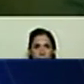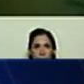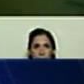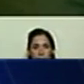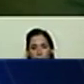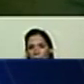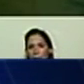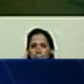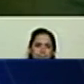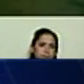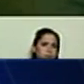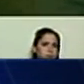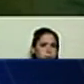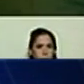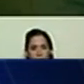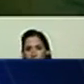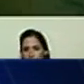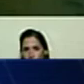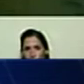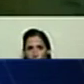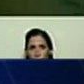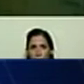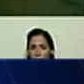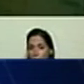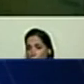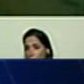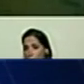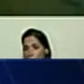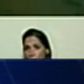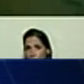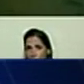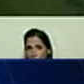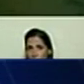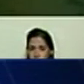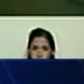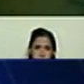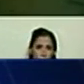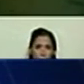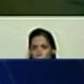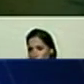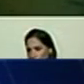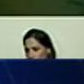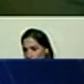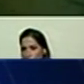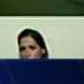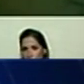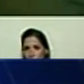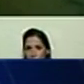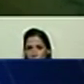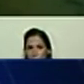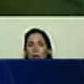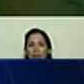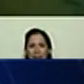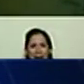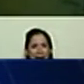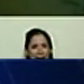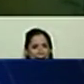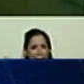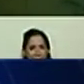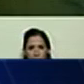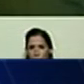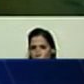larga historia de deplorable sumisión por parte de las oligarquías que han gobernado en